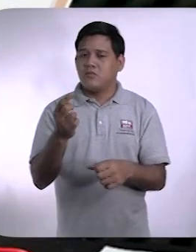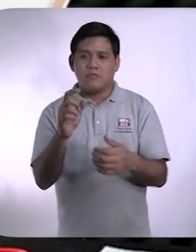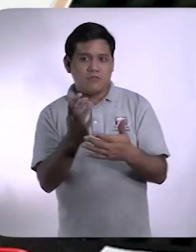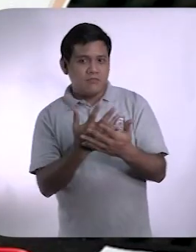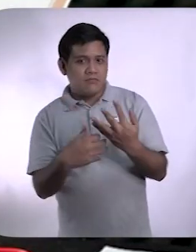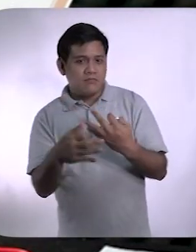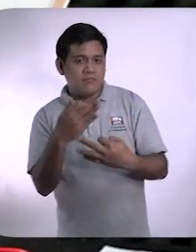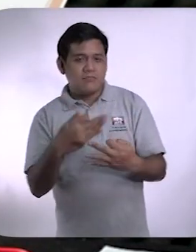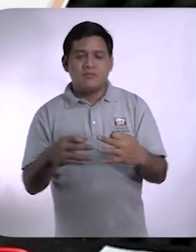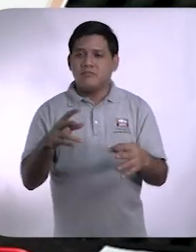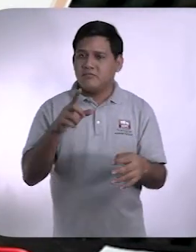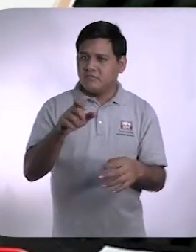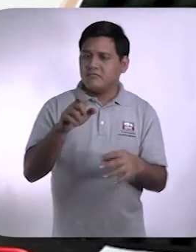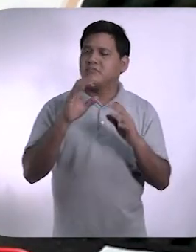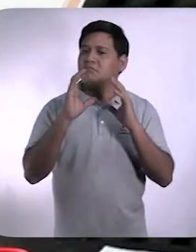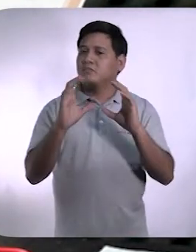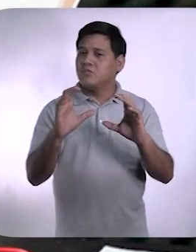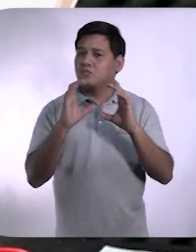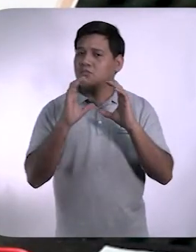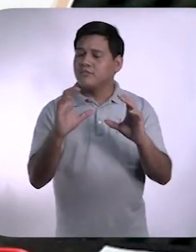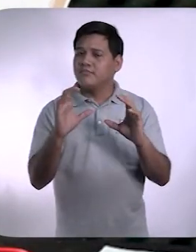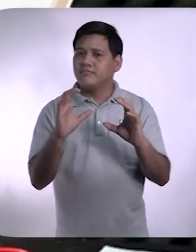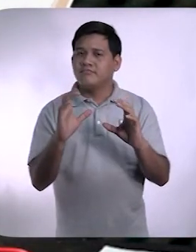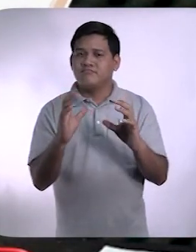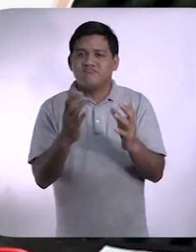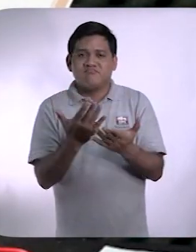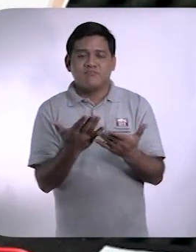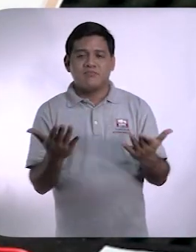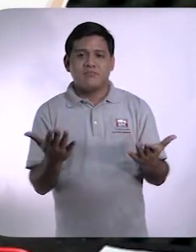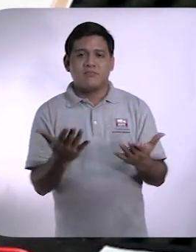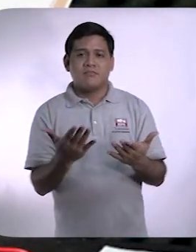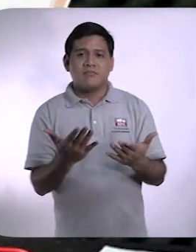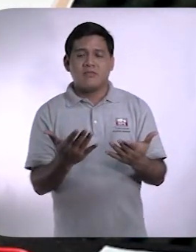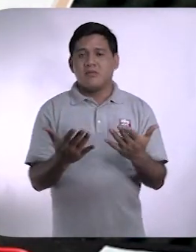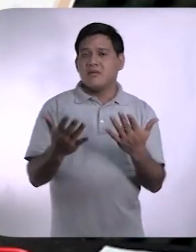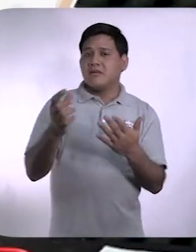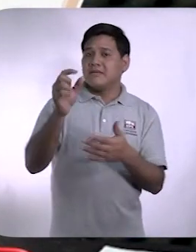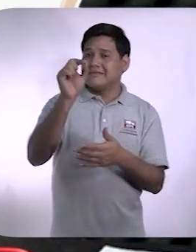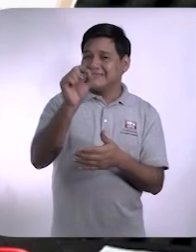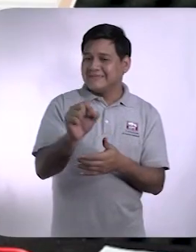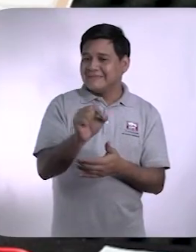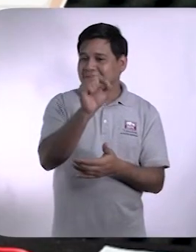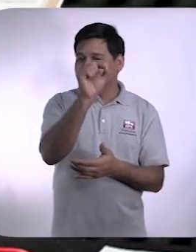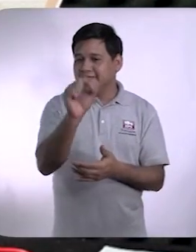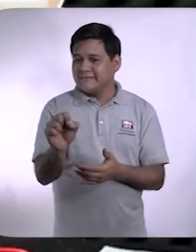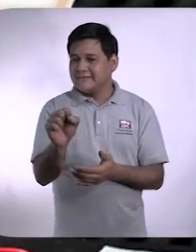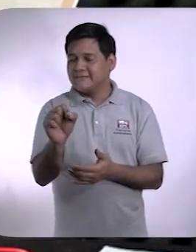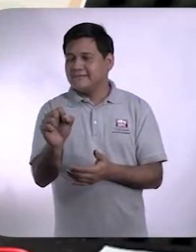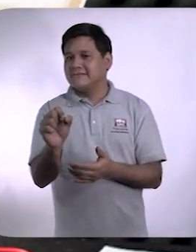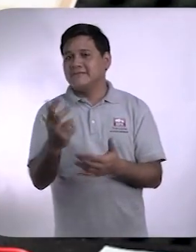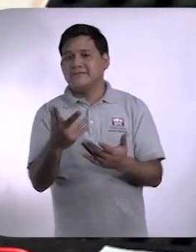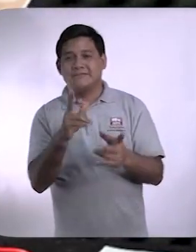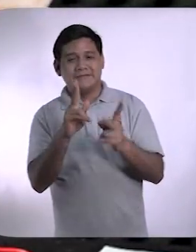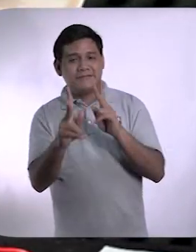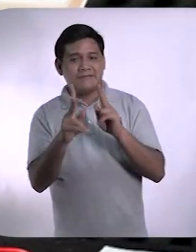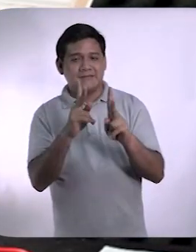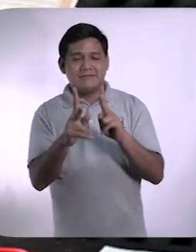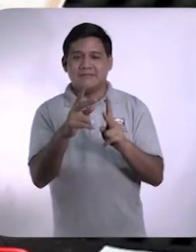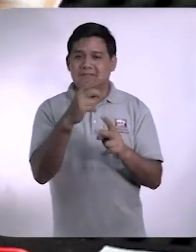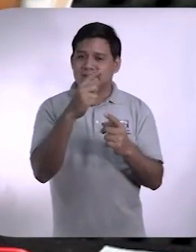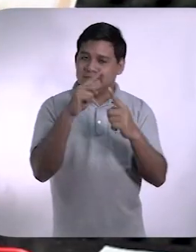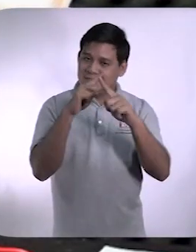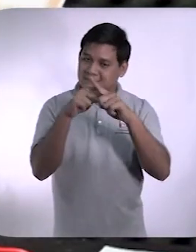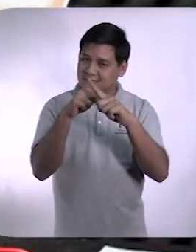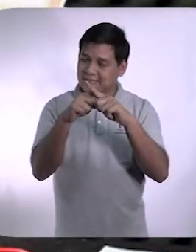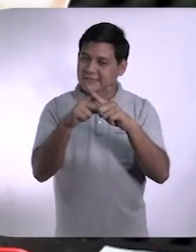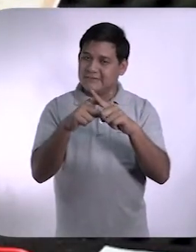votos, deben de cuidar el tamaño de la X. Porque si estamos hablando de una X que cruza